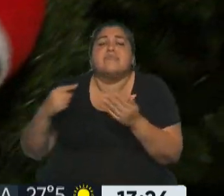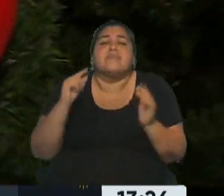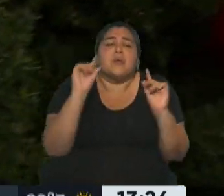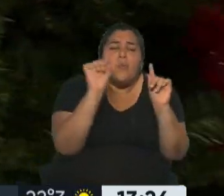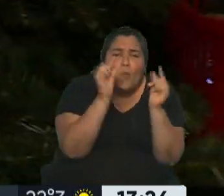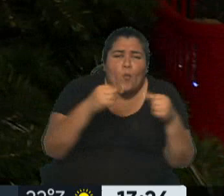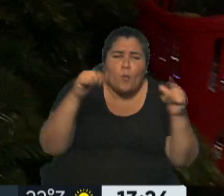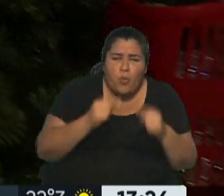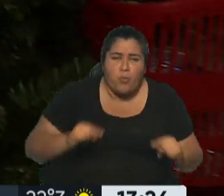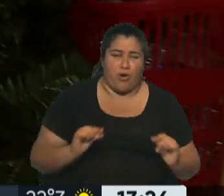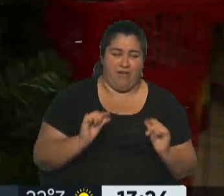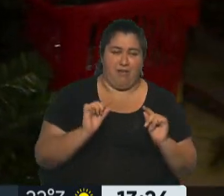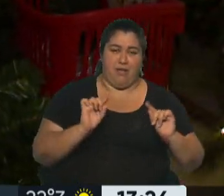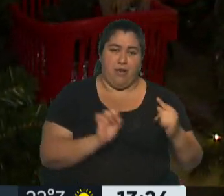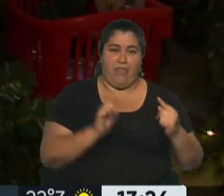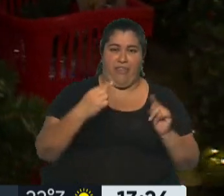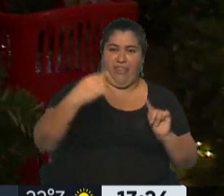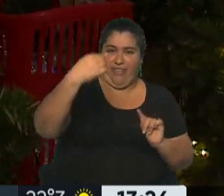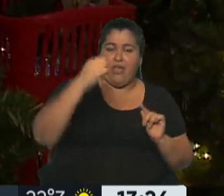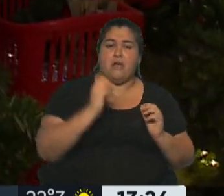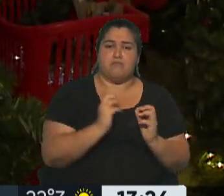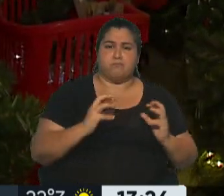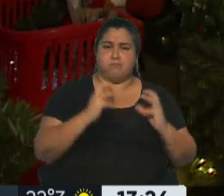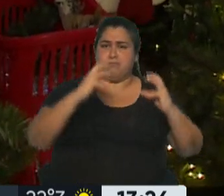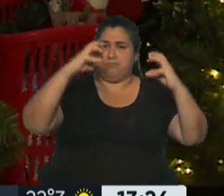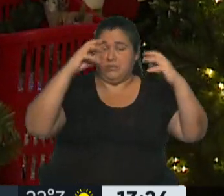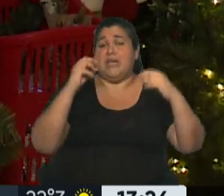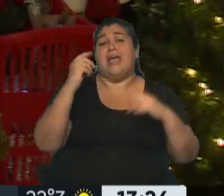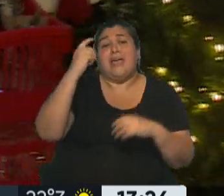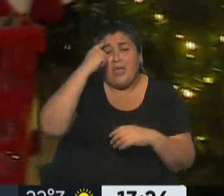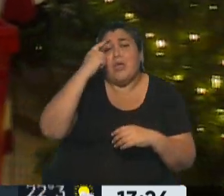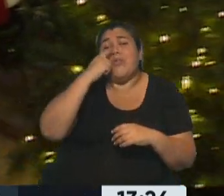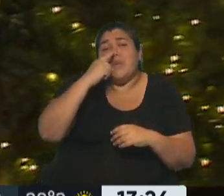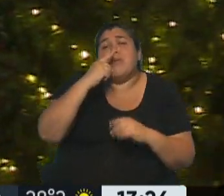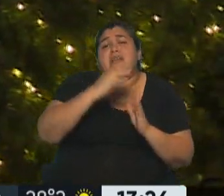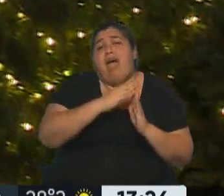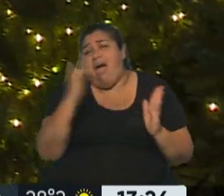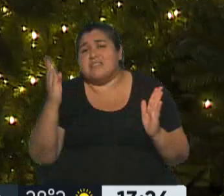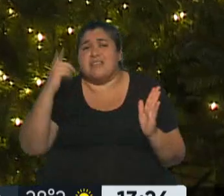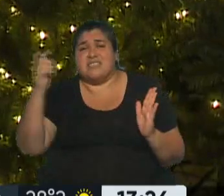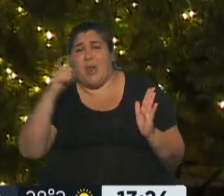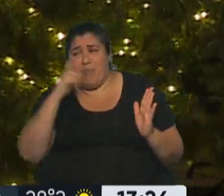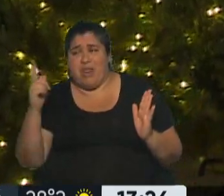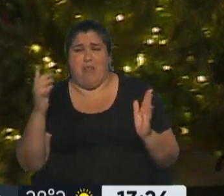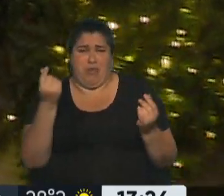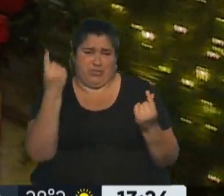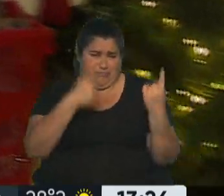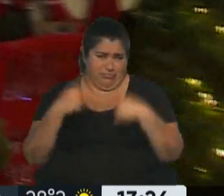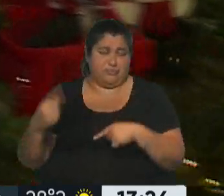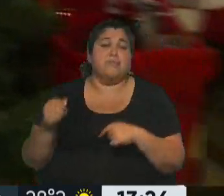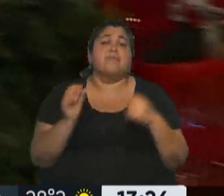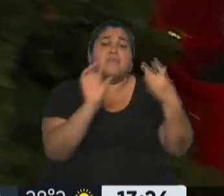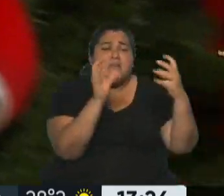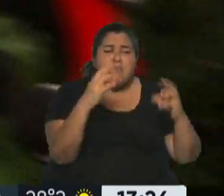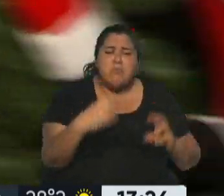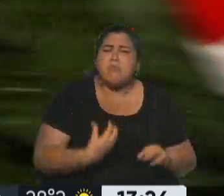cambian la estructura y todo eso. Y van de 10, 20, 30, hasta 100 mil pesos en 1.20. También tenemos opción de acá, las bolas que podemos armar un